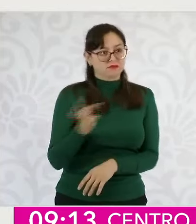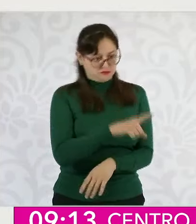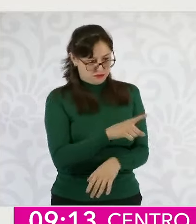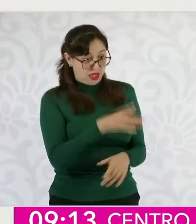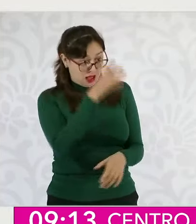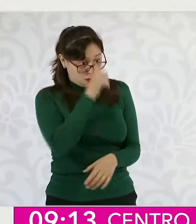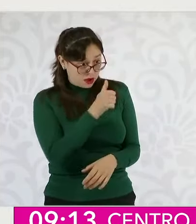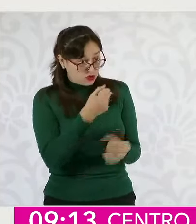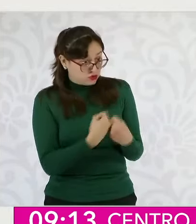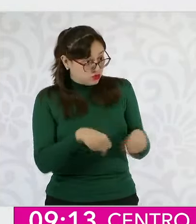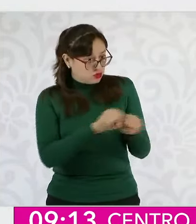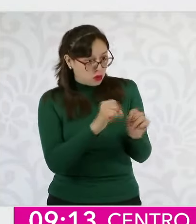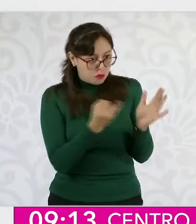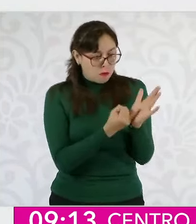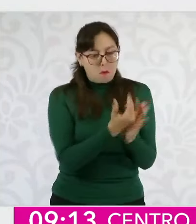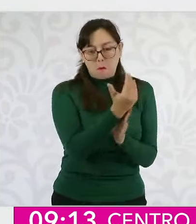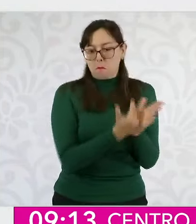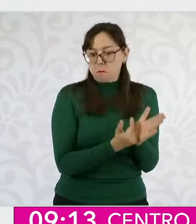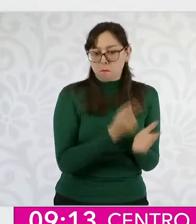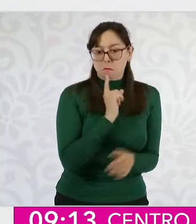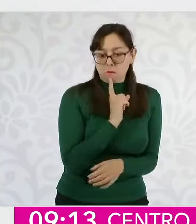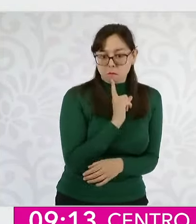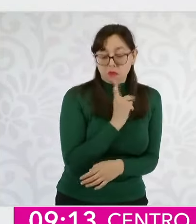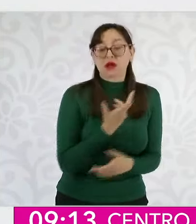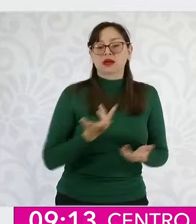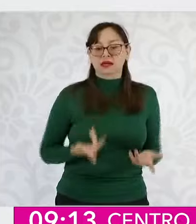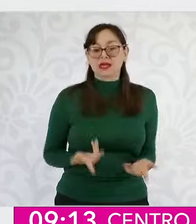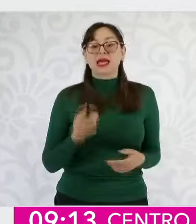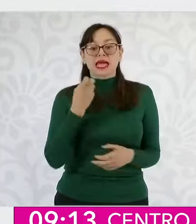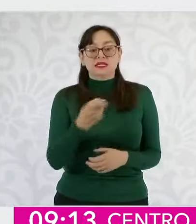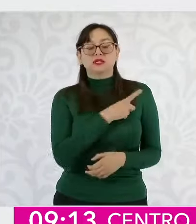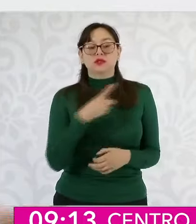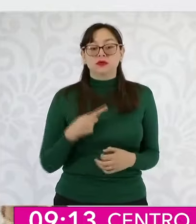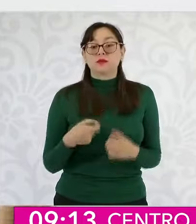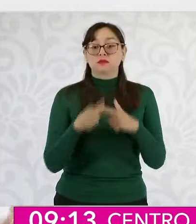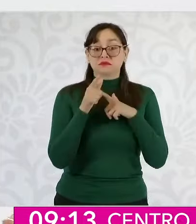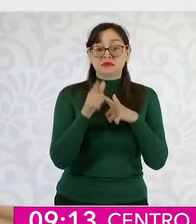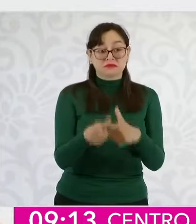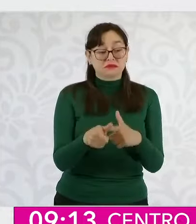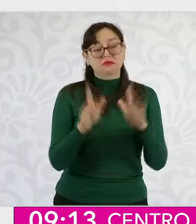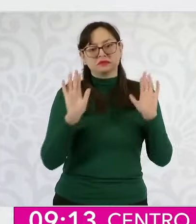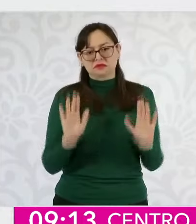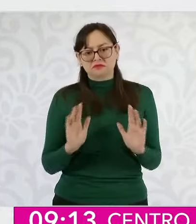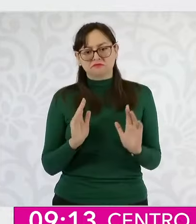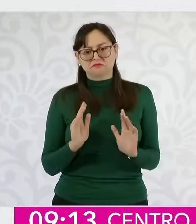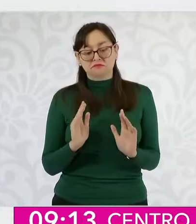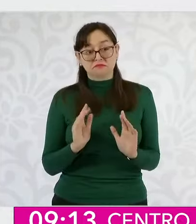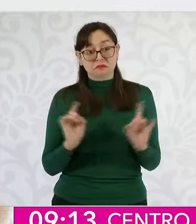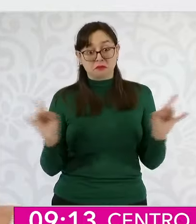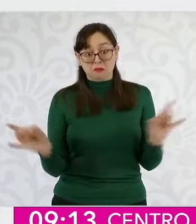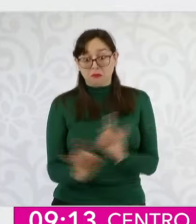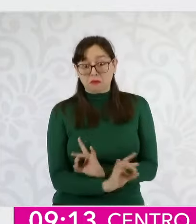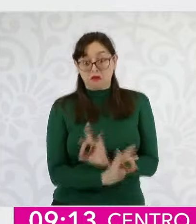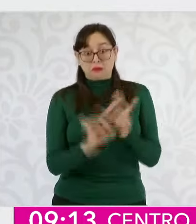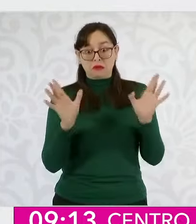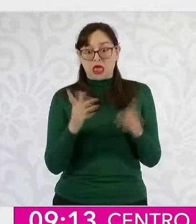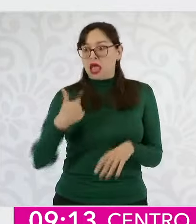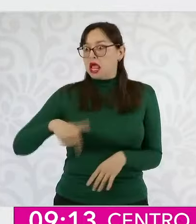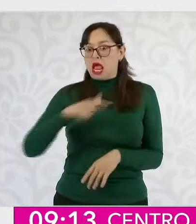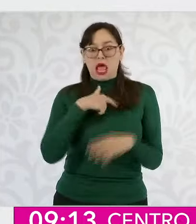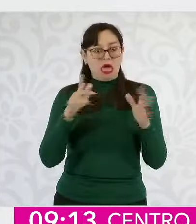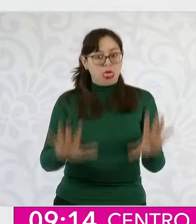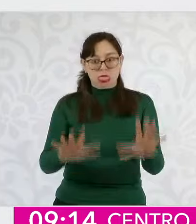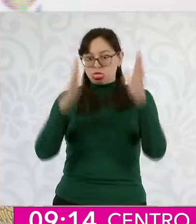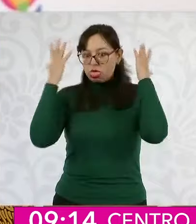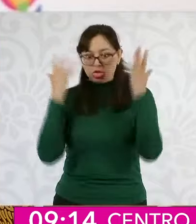estamos desarrollando conjuntamente y si se presenta una situación, pues no va a ser de bote pronto lo que hagamos,